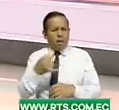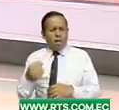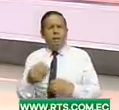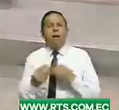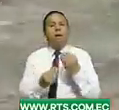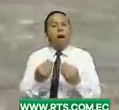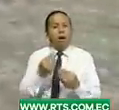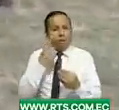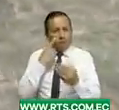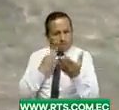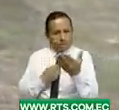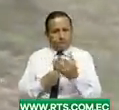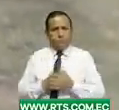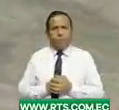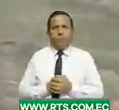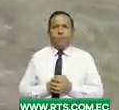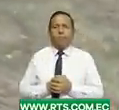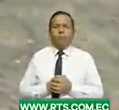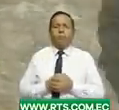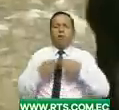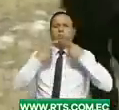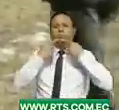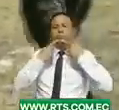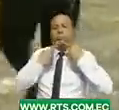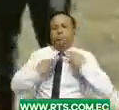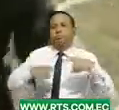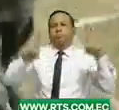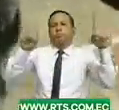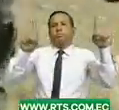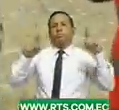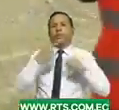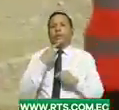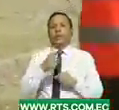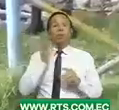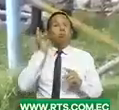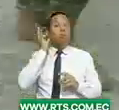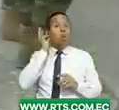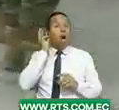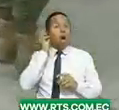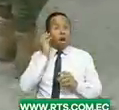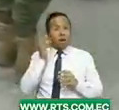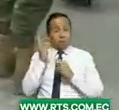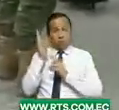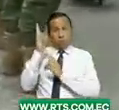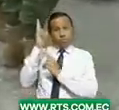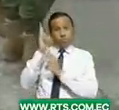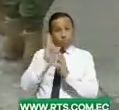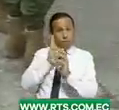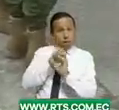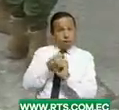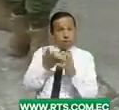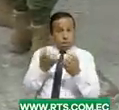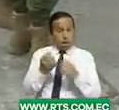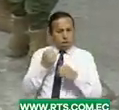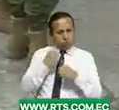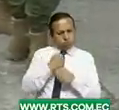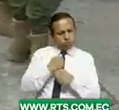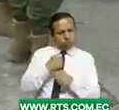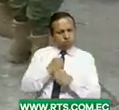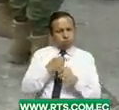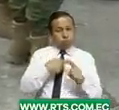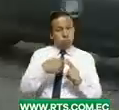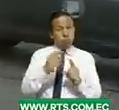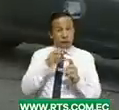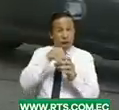El escándalo público por las supuestas violaciones a conscriptas por parte de miembros del ejército ocurridas dentro de una de las instalaciones militares de la capital